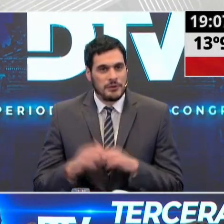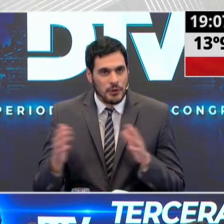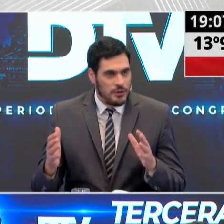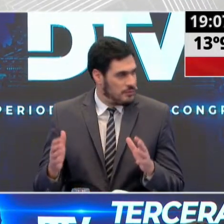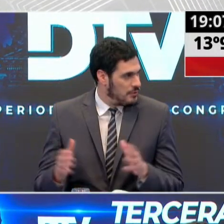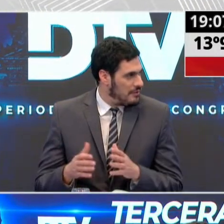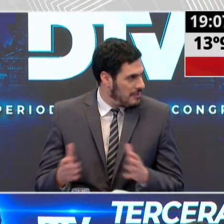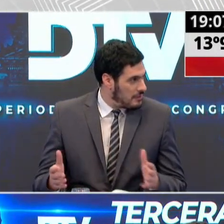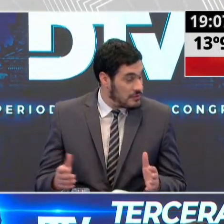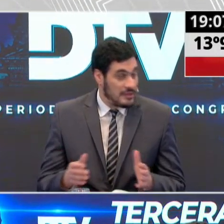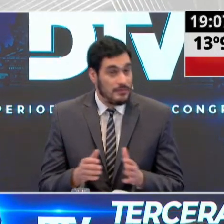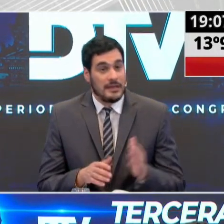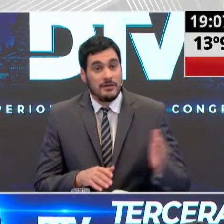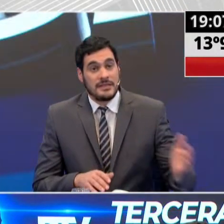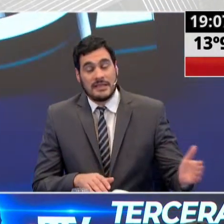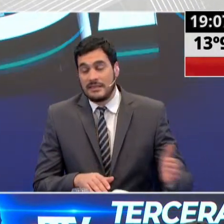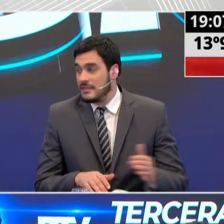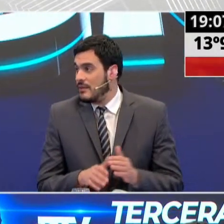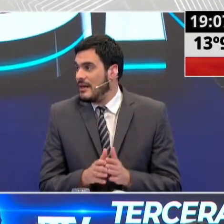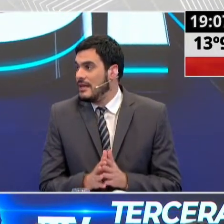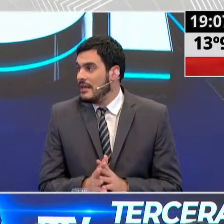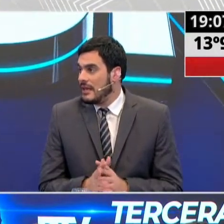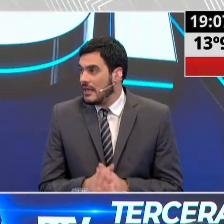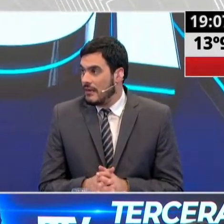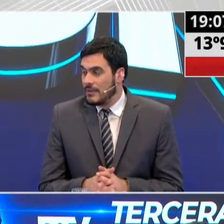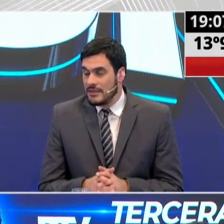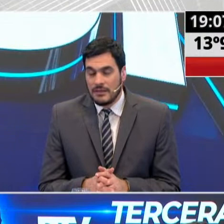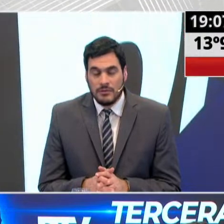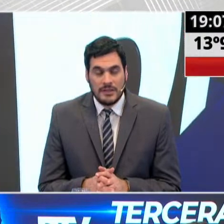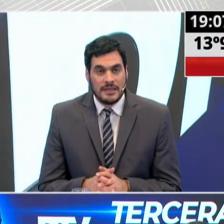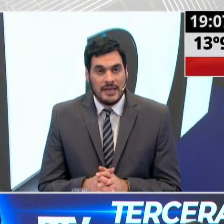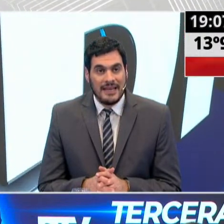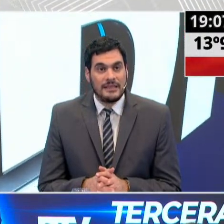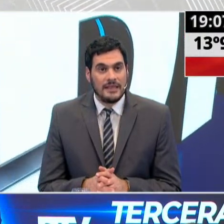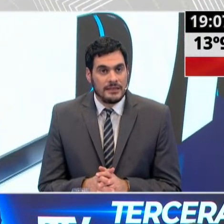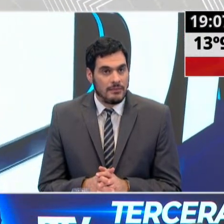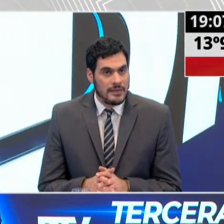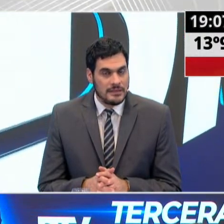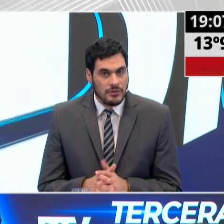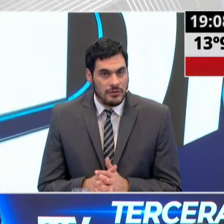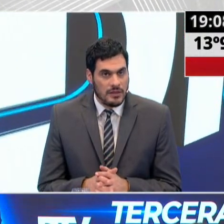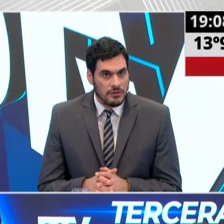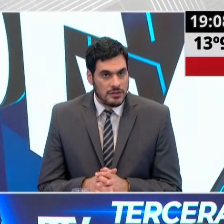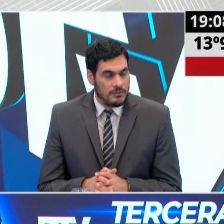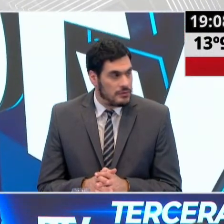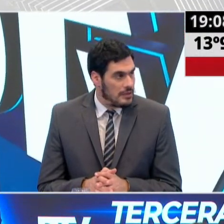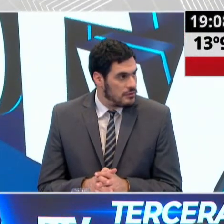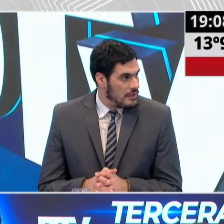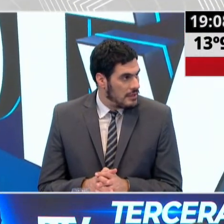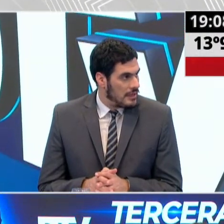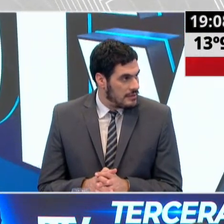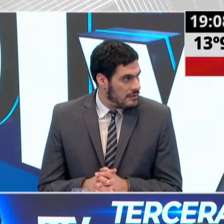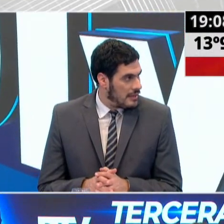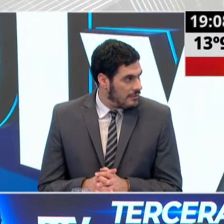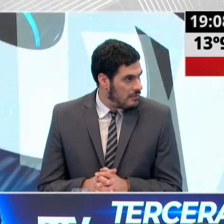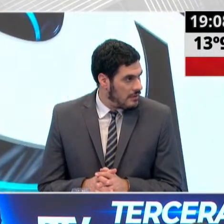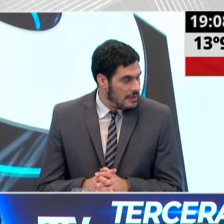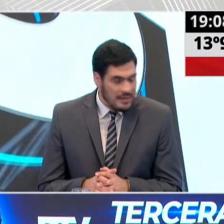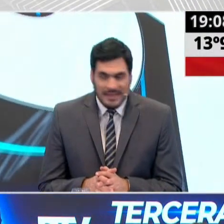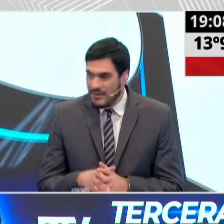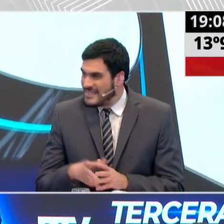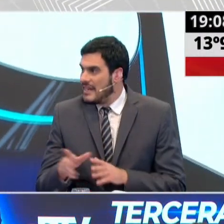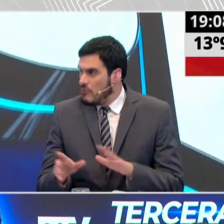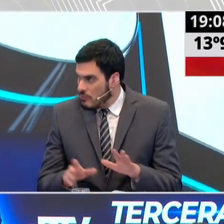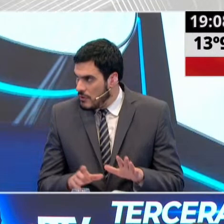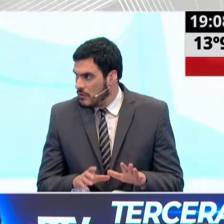votar todos, votenme todos. El tema es que lo que decía recién Seba, a Patricia Bullrich le tienta más estos 10-12 diputados que tendría Javier Milei,